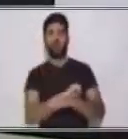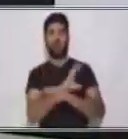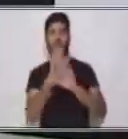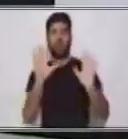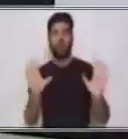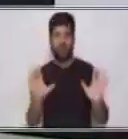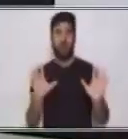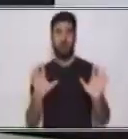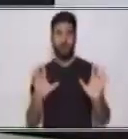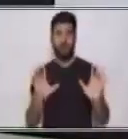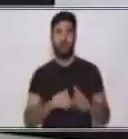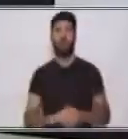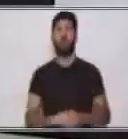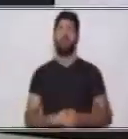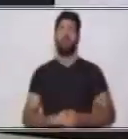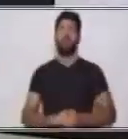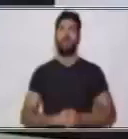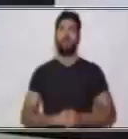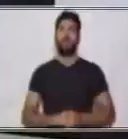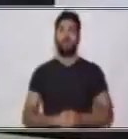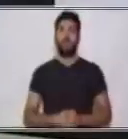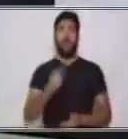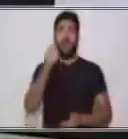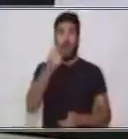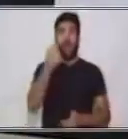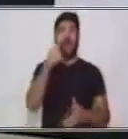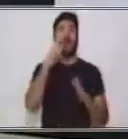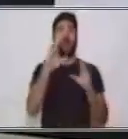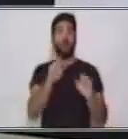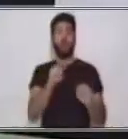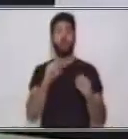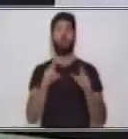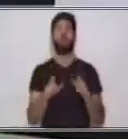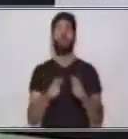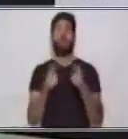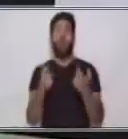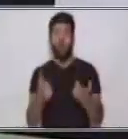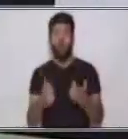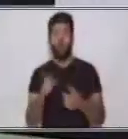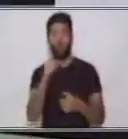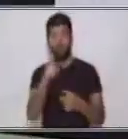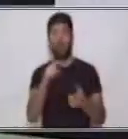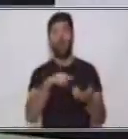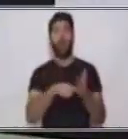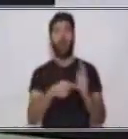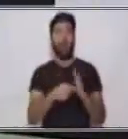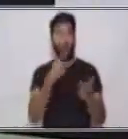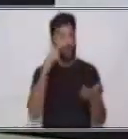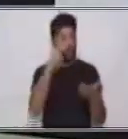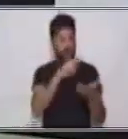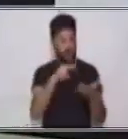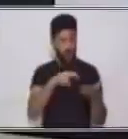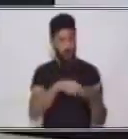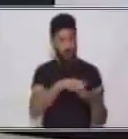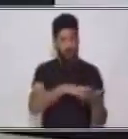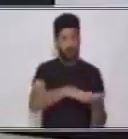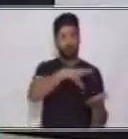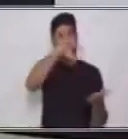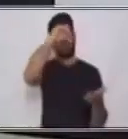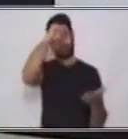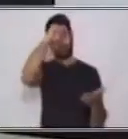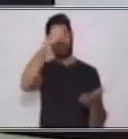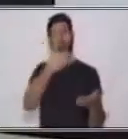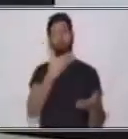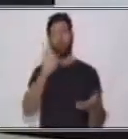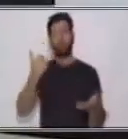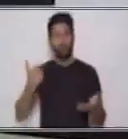ser un fragmento de lo que ustedes quieran leer, y se van a dar cuenta cómo usted puede adquirir conocimiento a través de la lectura.